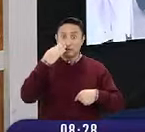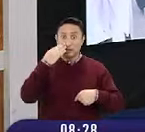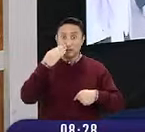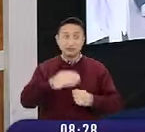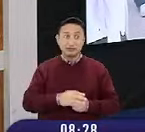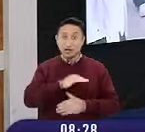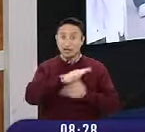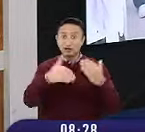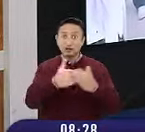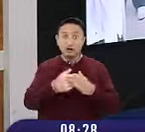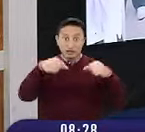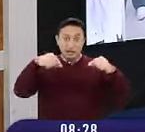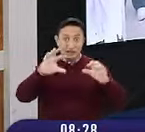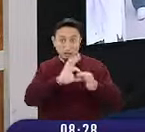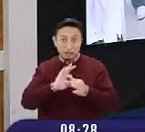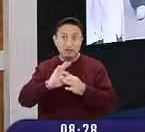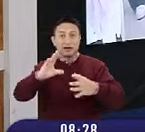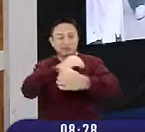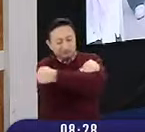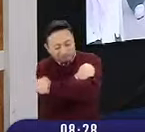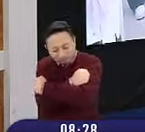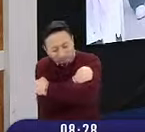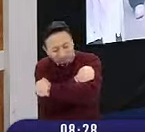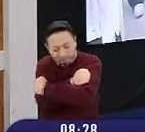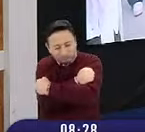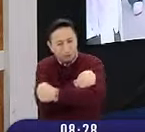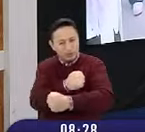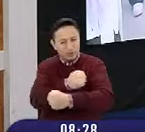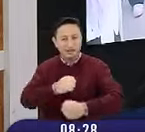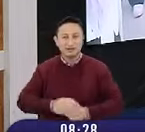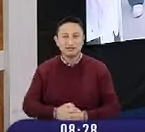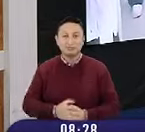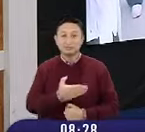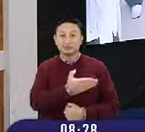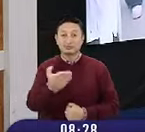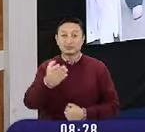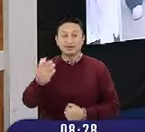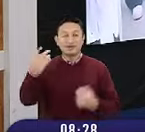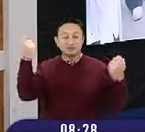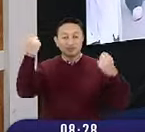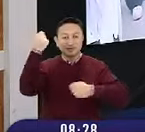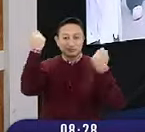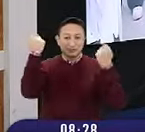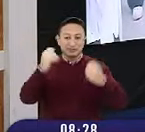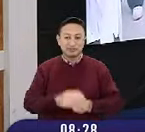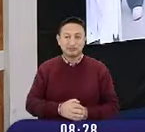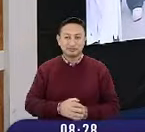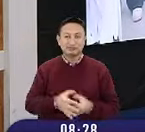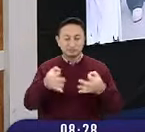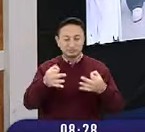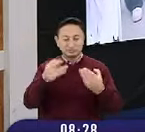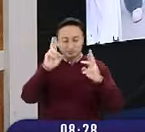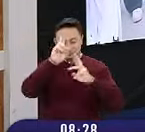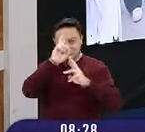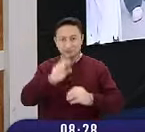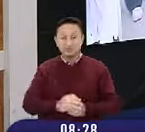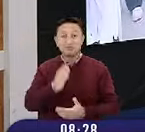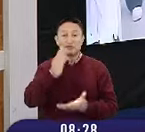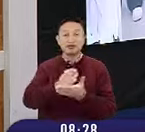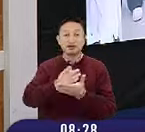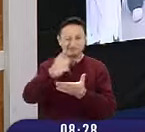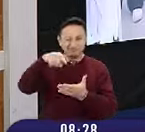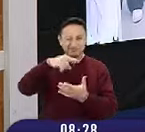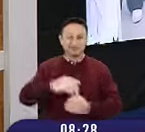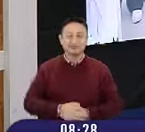las mamás de TVC, vea, abrazo grande para ellas, para que sean festejadas como tiene que ser. Tiempo de una pausa,